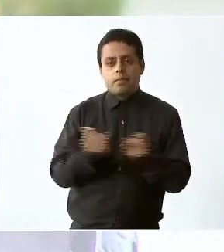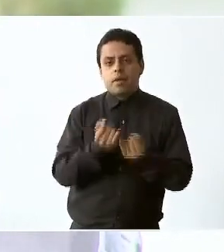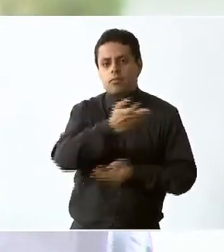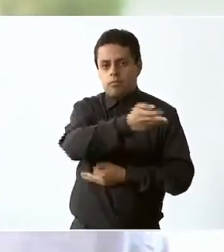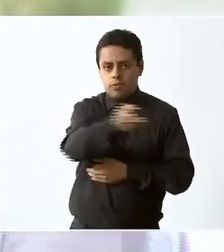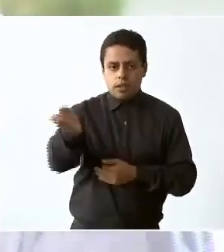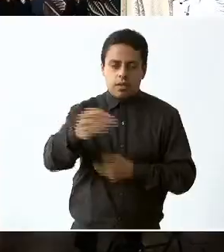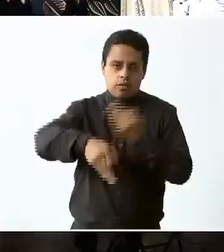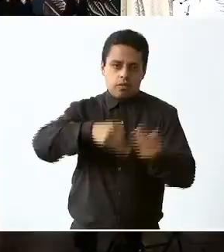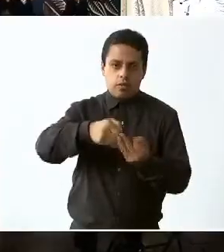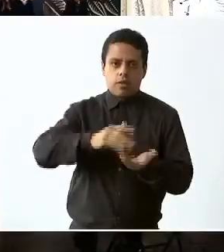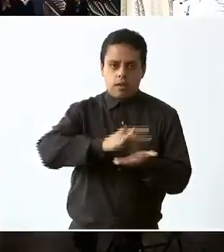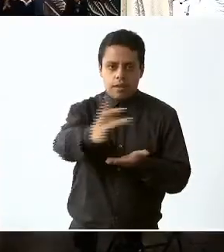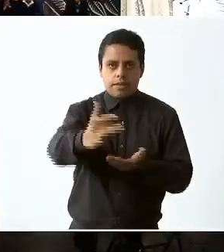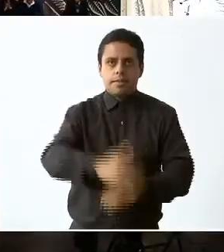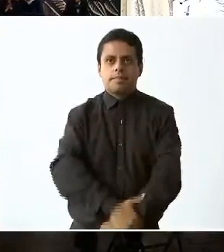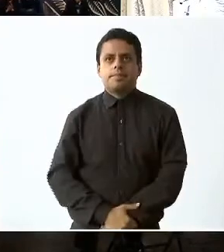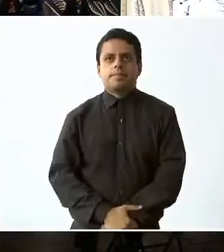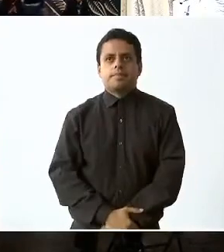todos ustedes.